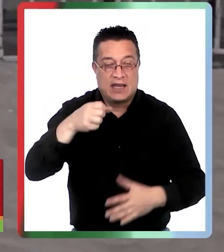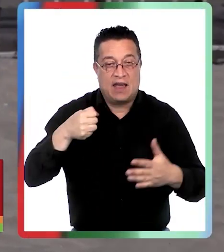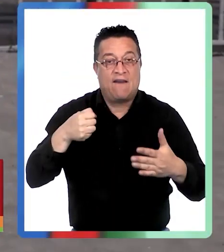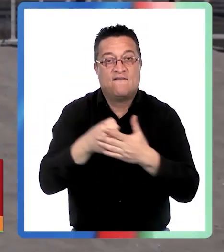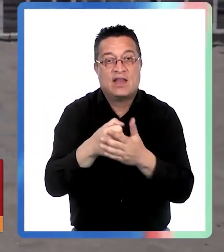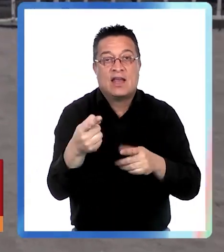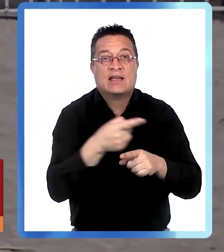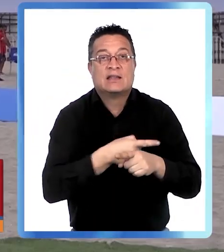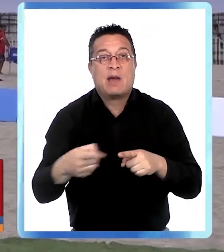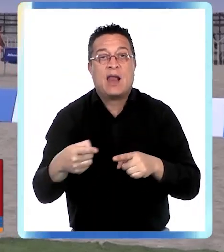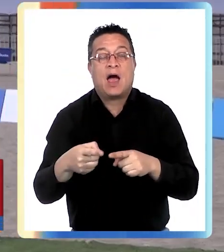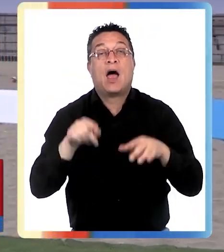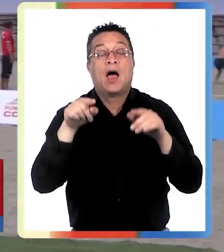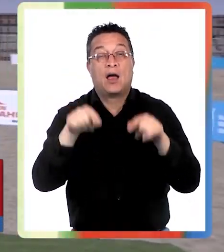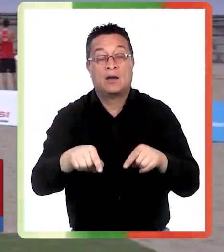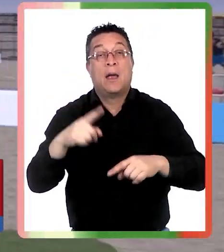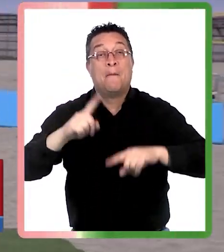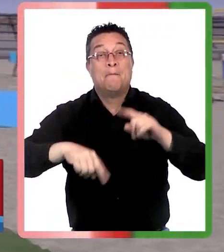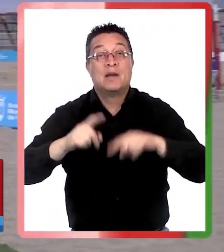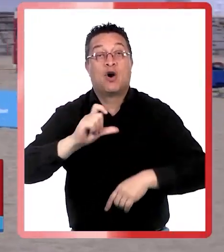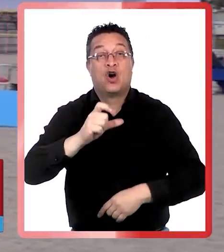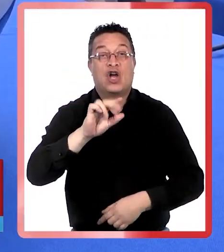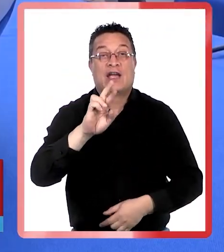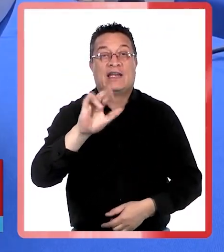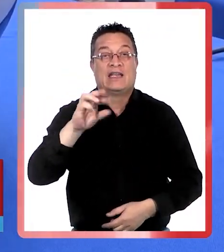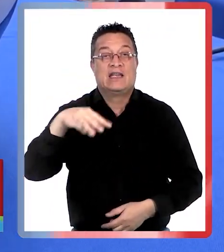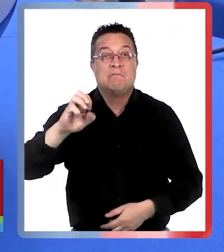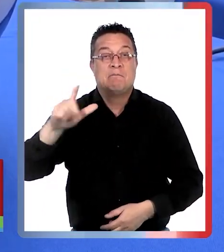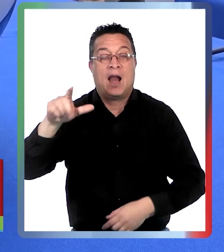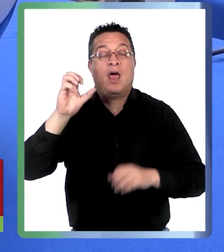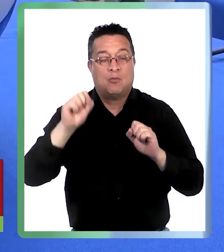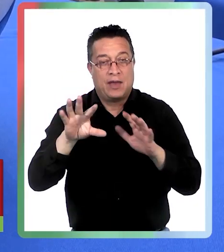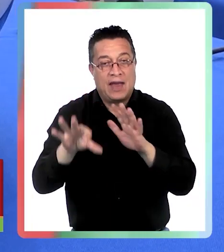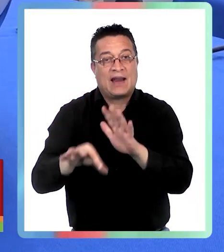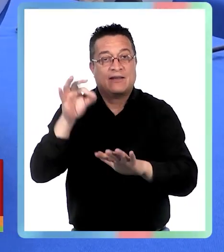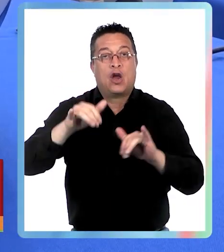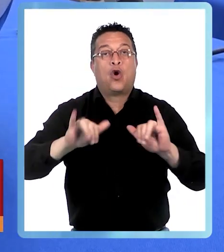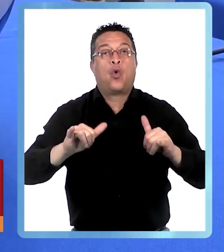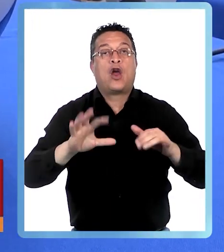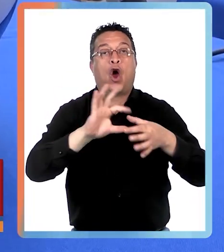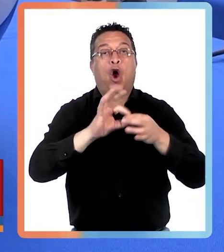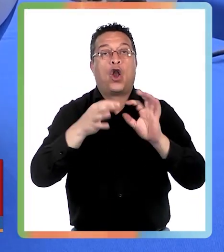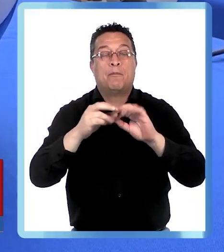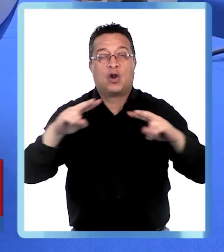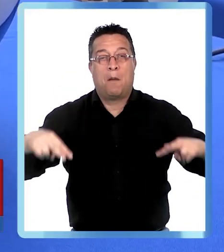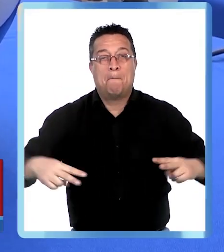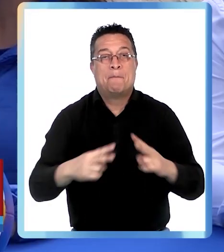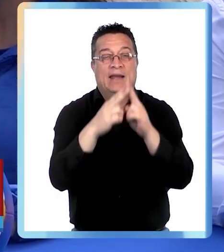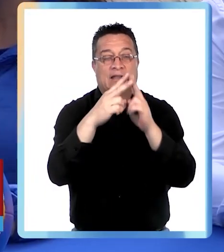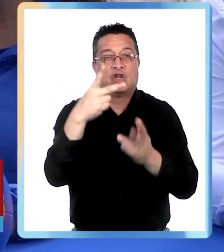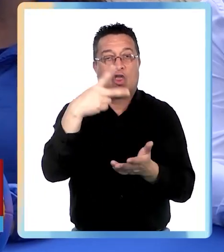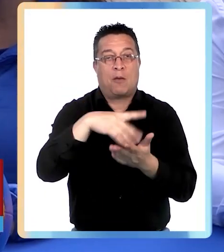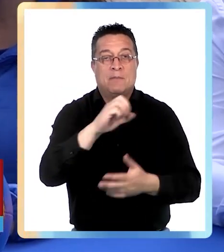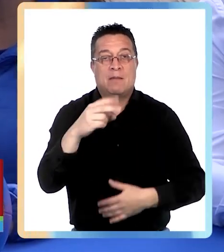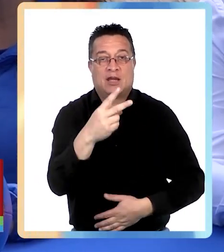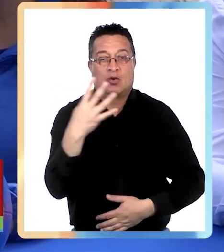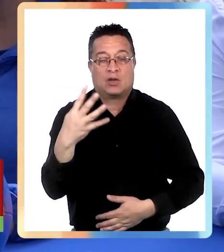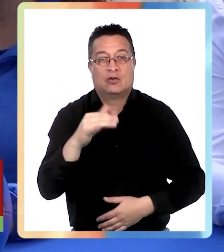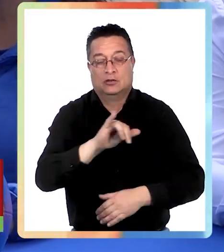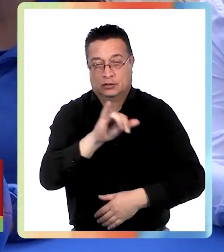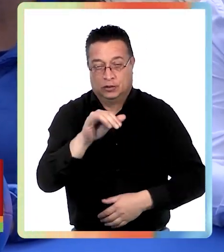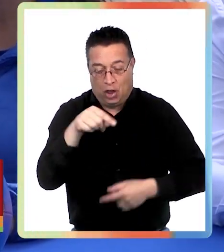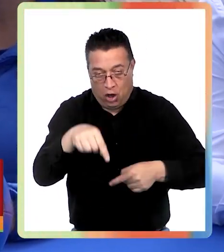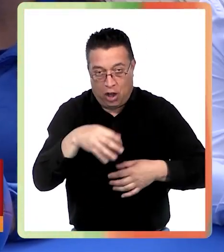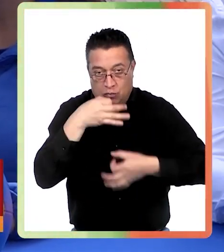Quique este fin de semana donde los primos grimald buscarán su clasificación a los Juegos Olímpicos de París 2024